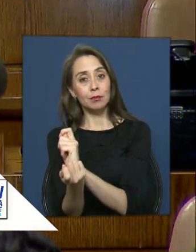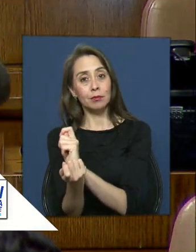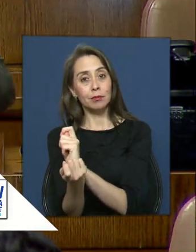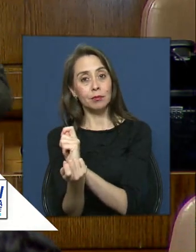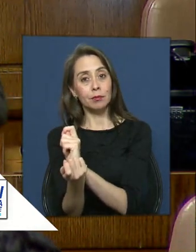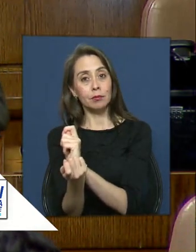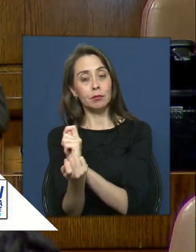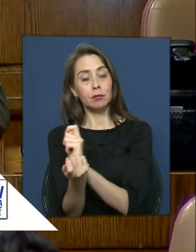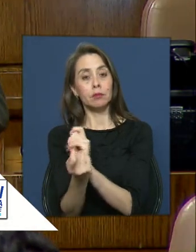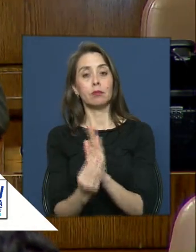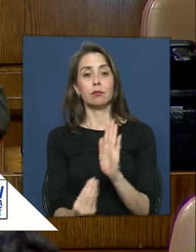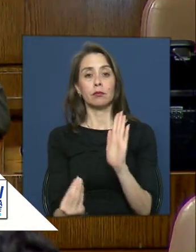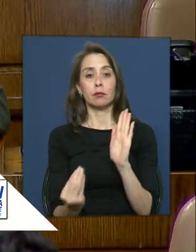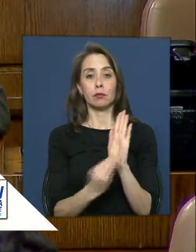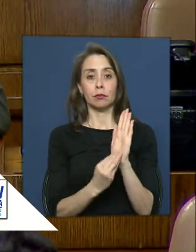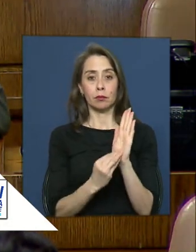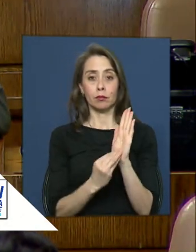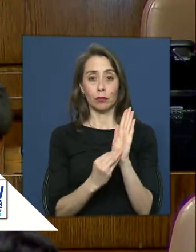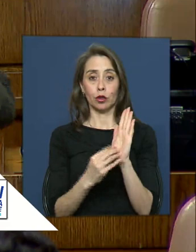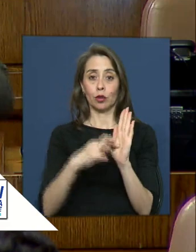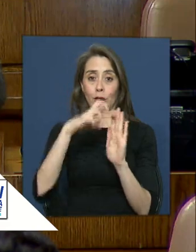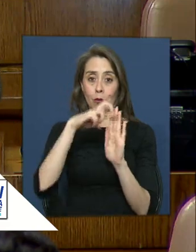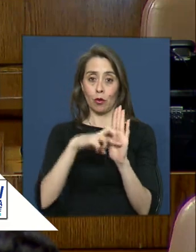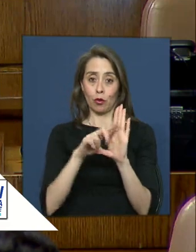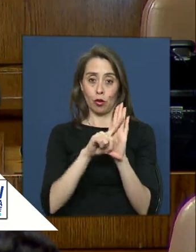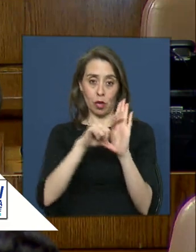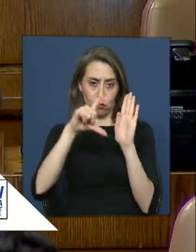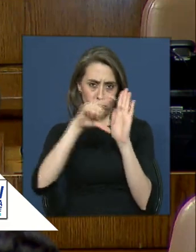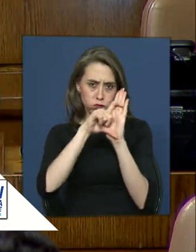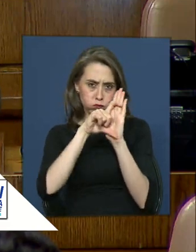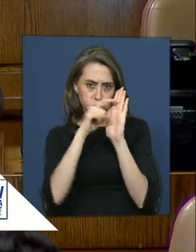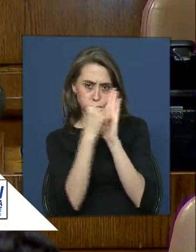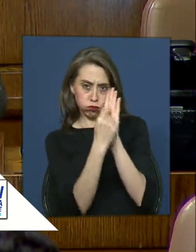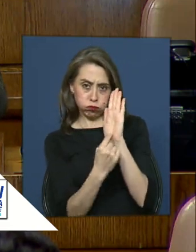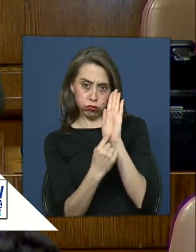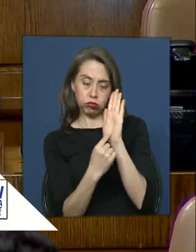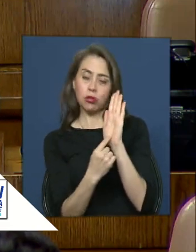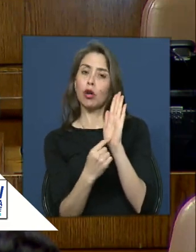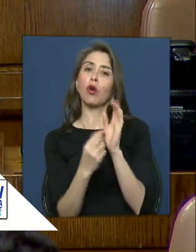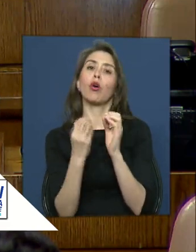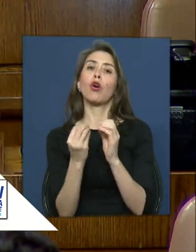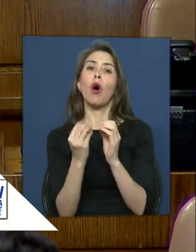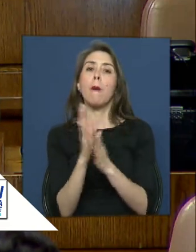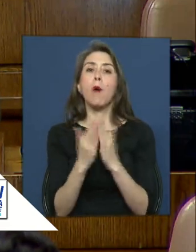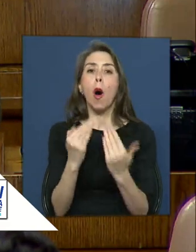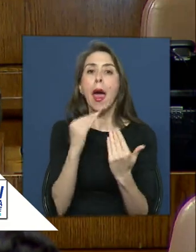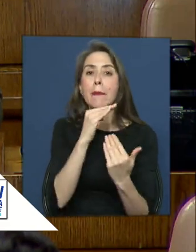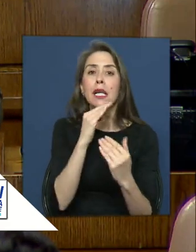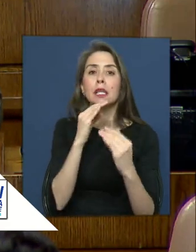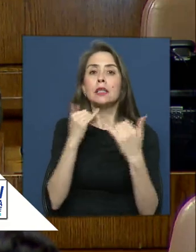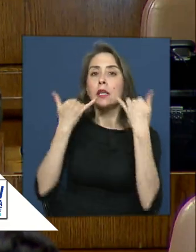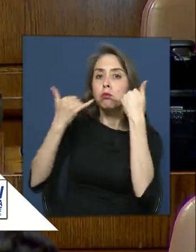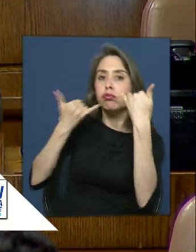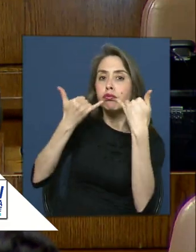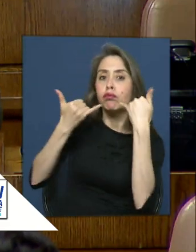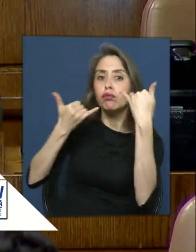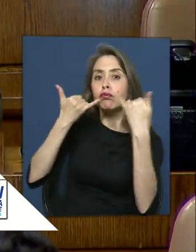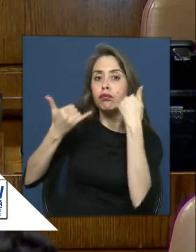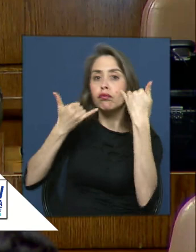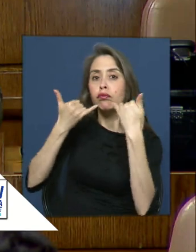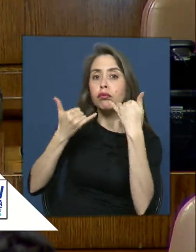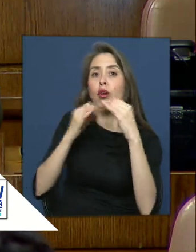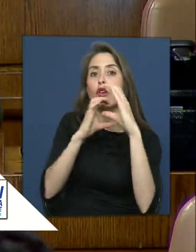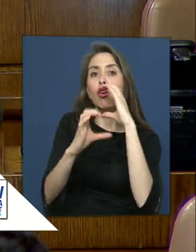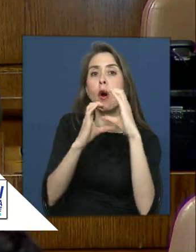logramos consignar un capítulo dedicado exclusivamente a las comunicaciones de emergencia o llamadas